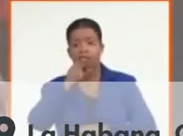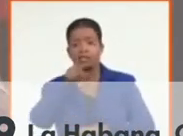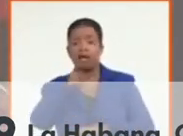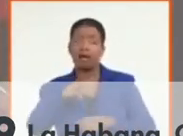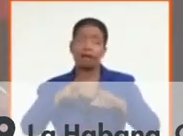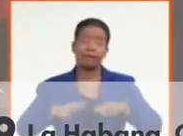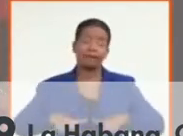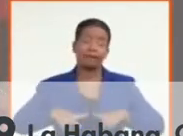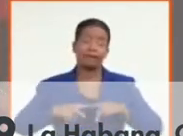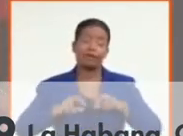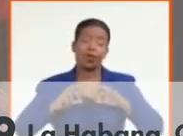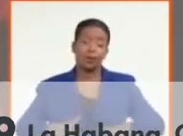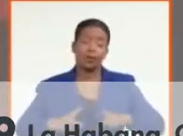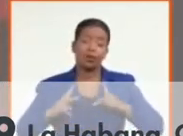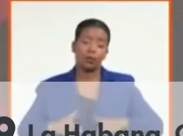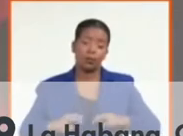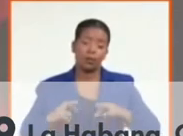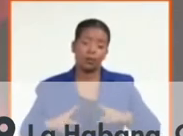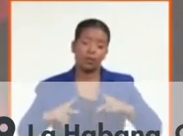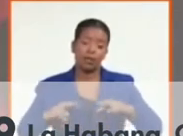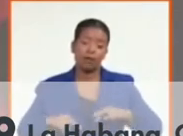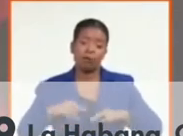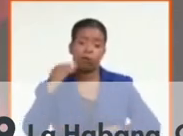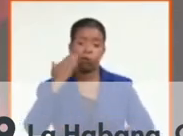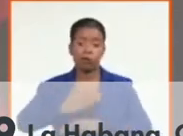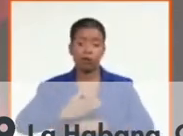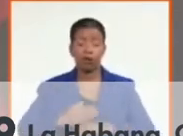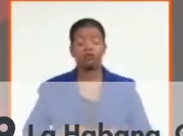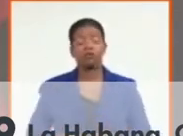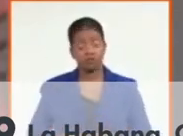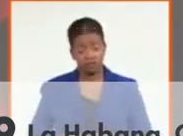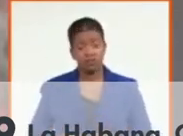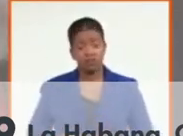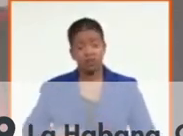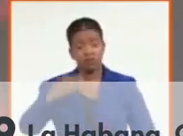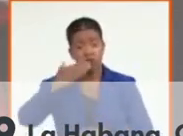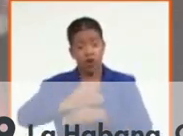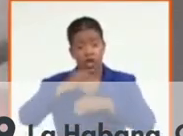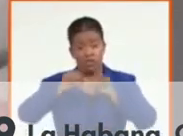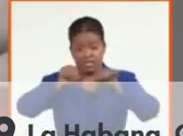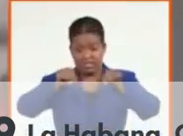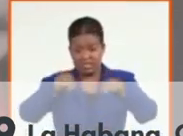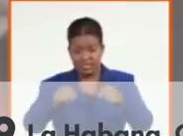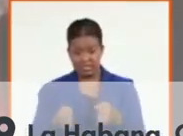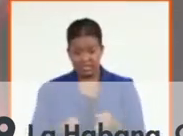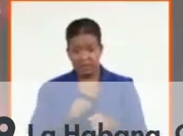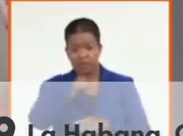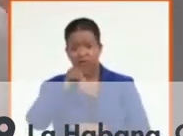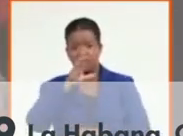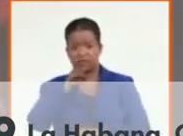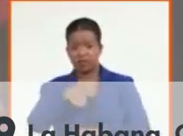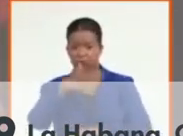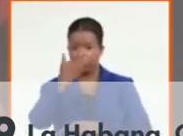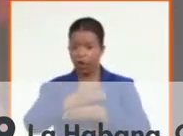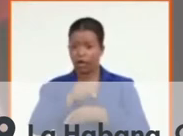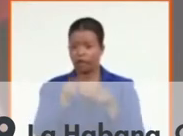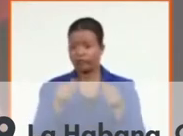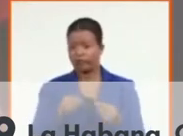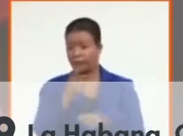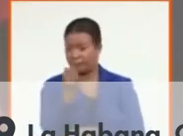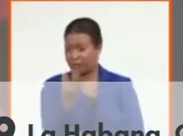bueno compañeros pero es que lo que existe es lo que estás recrudecido hay unas son grupos gente que dice no eso no existe eso es un espejismo